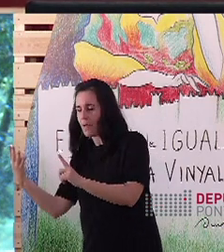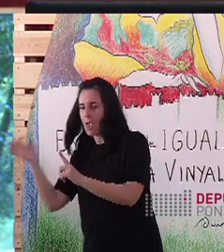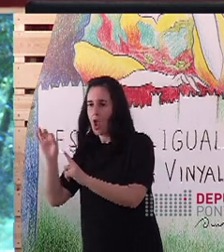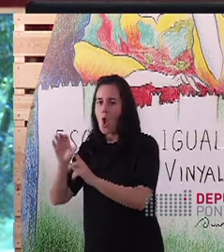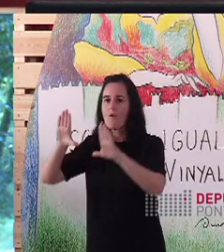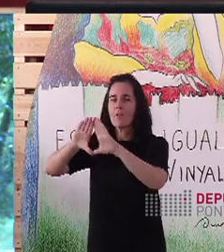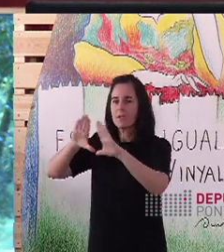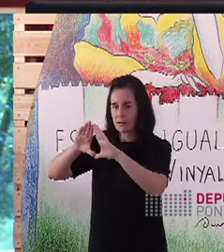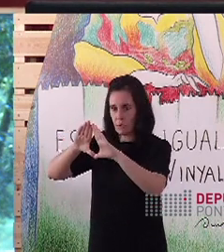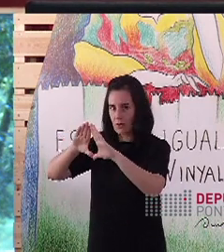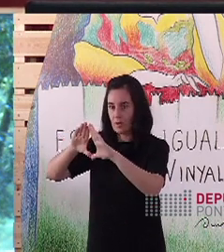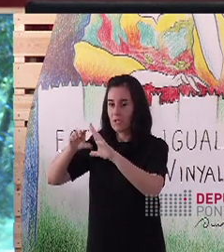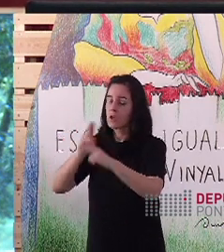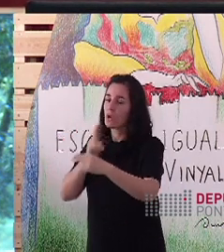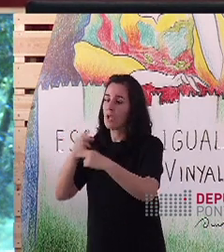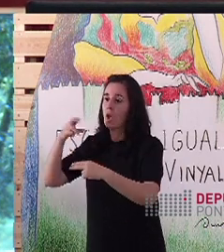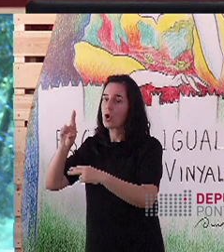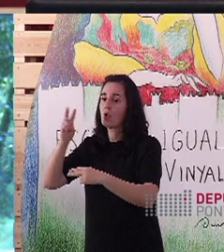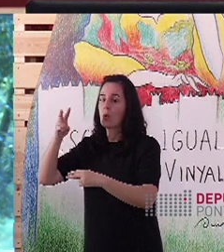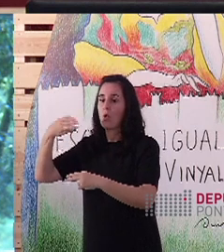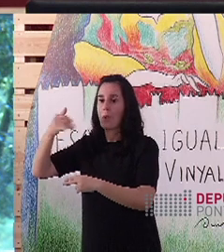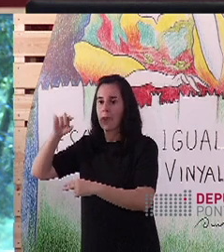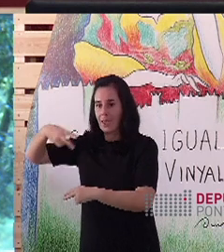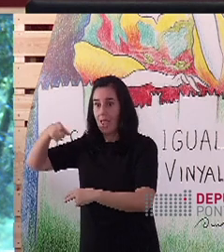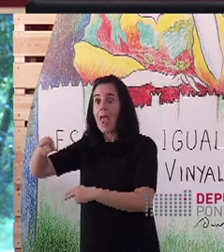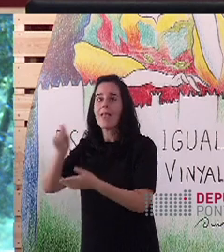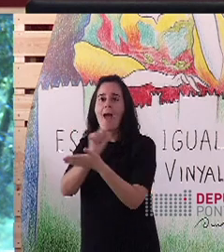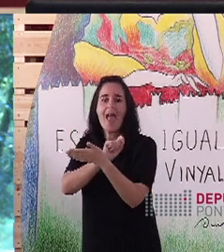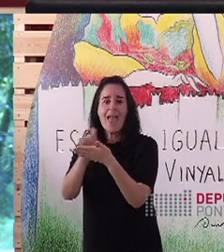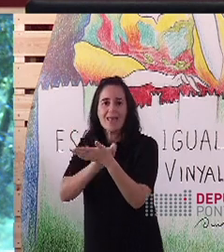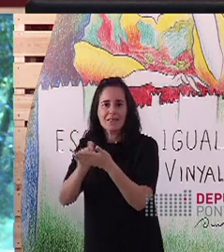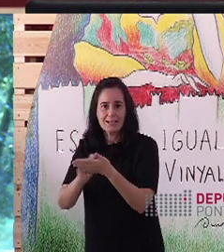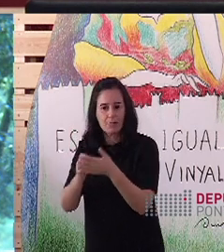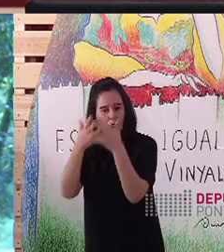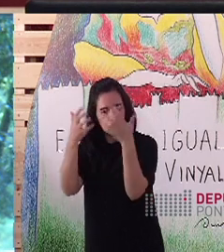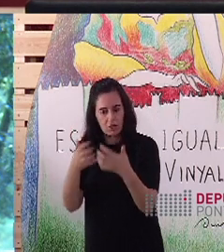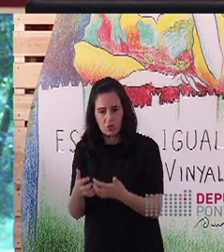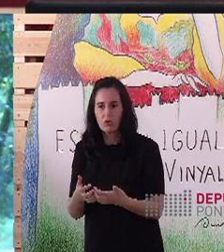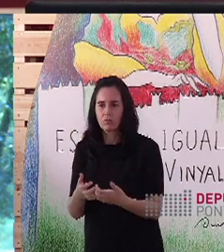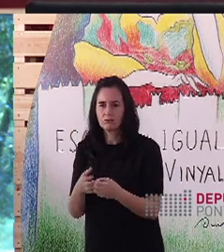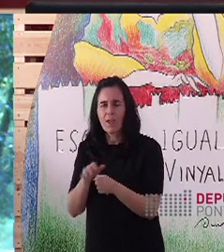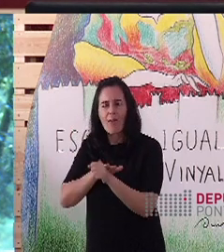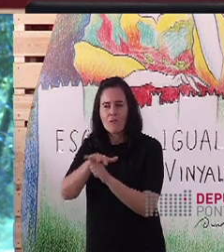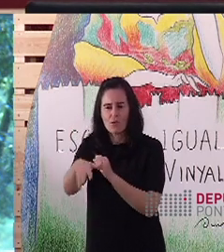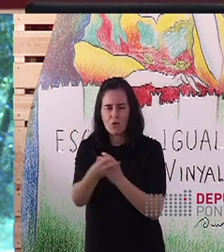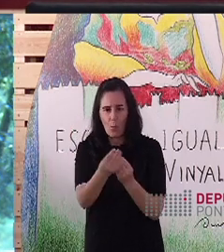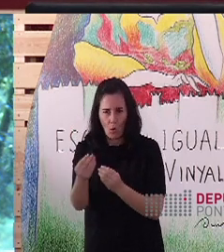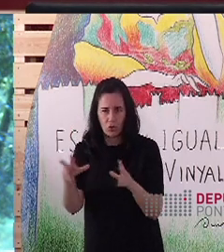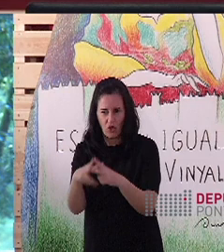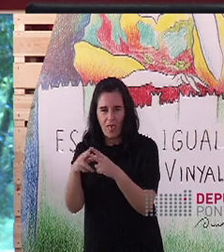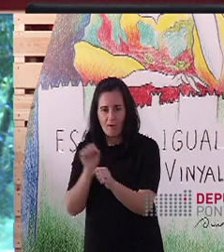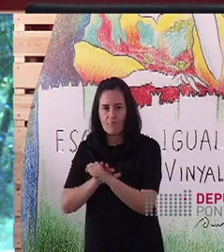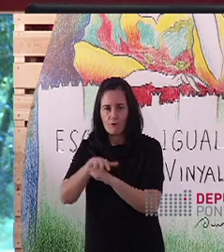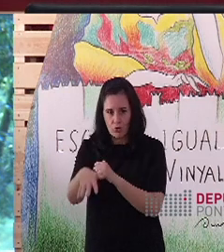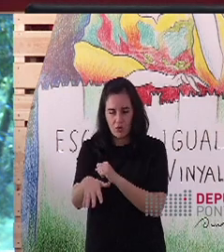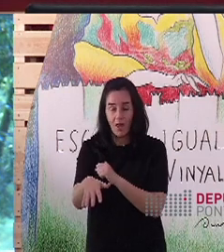llamaba Gayle Rubin, escribió un texto que fue extraordinariamente influyente, en los años, en la década de los